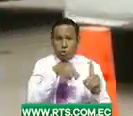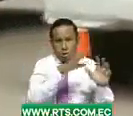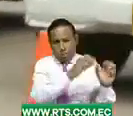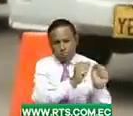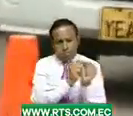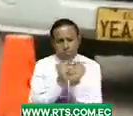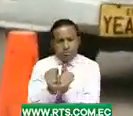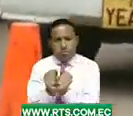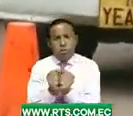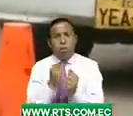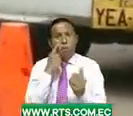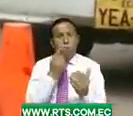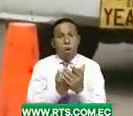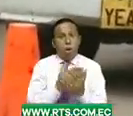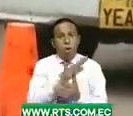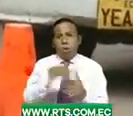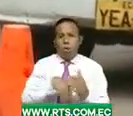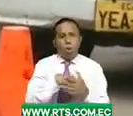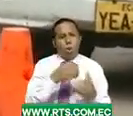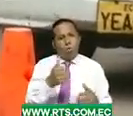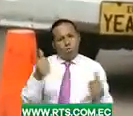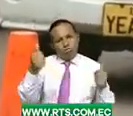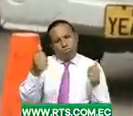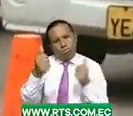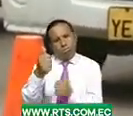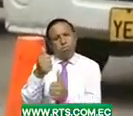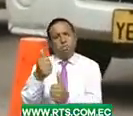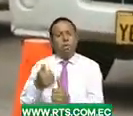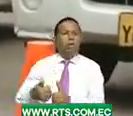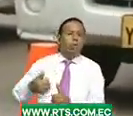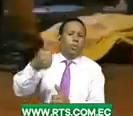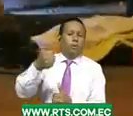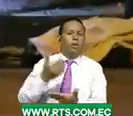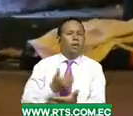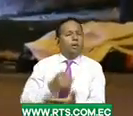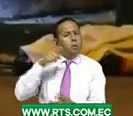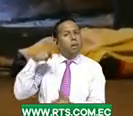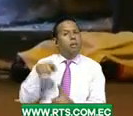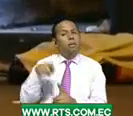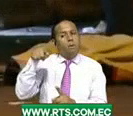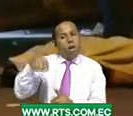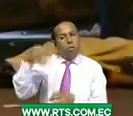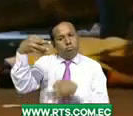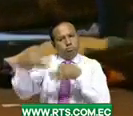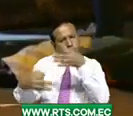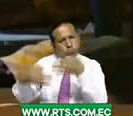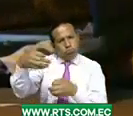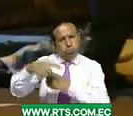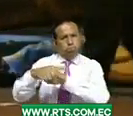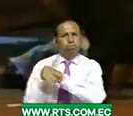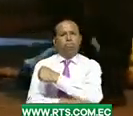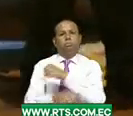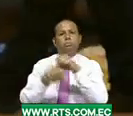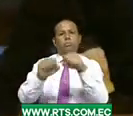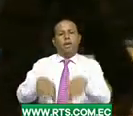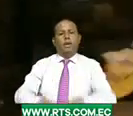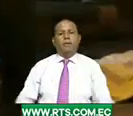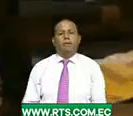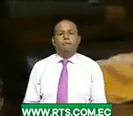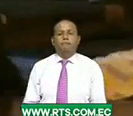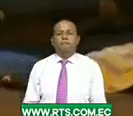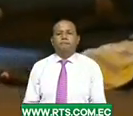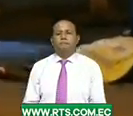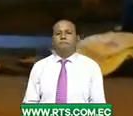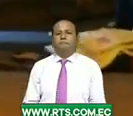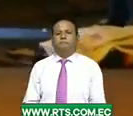evidencias fueron puestas a órdenes de las autoridades correspondientes con la finalidad de que se imparta justicia. Desde la provincia